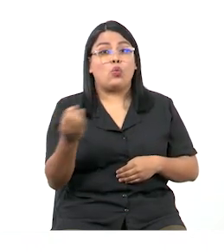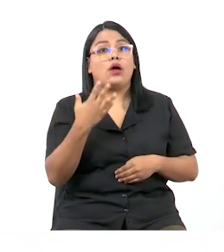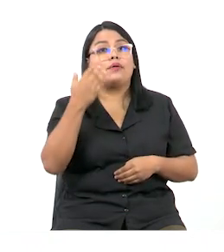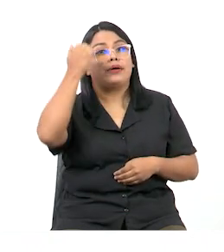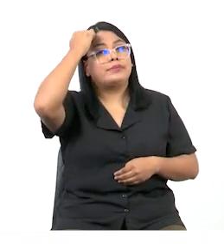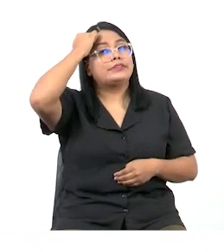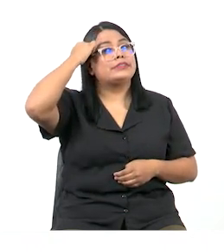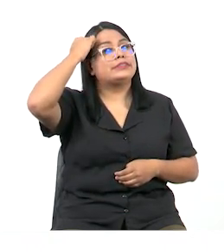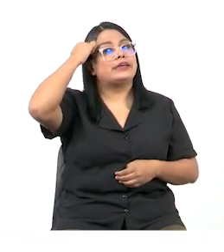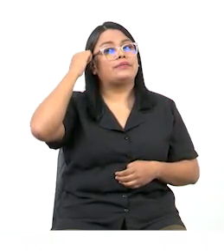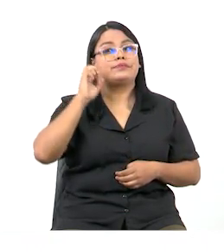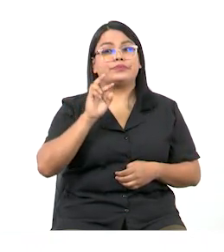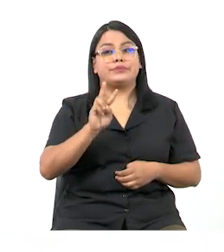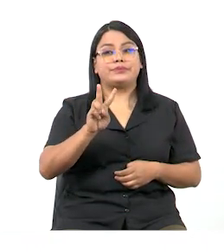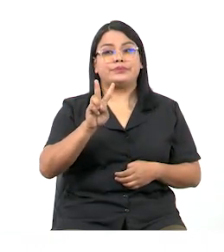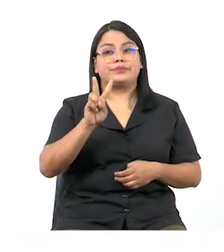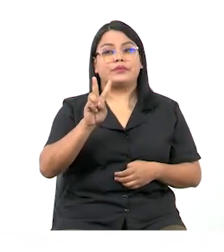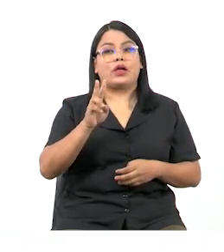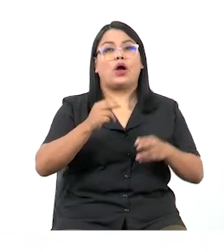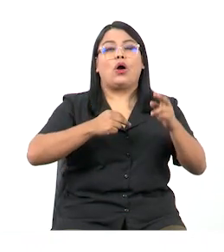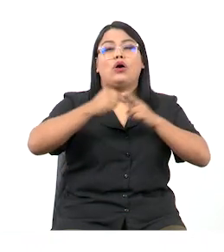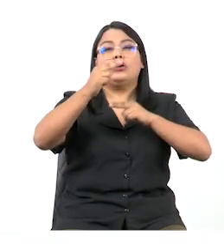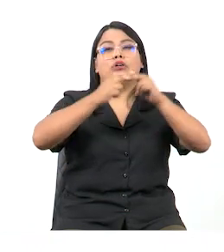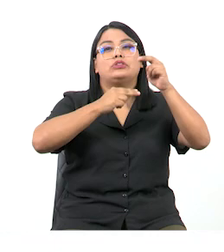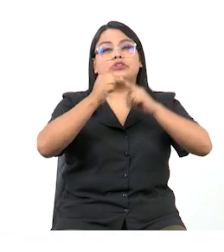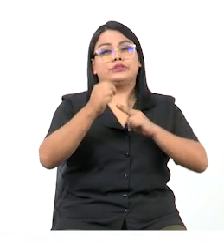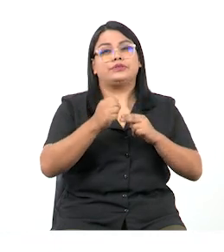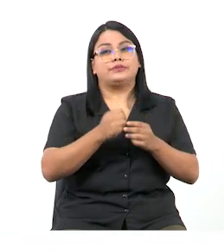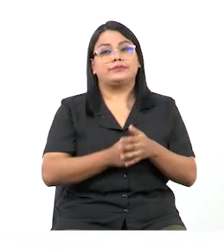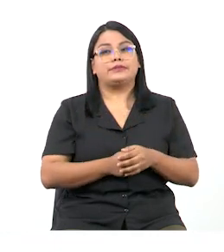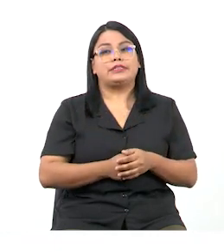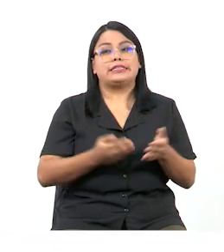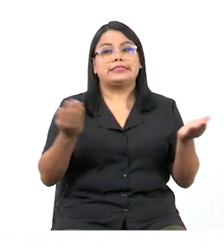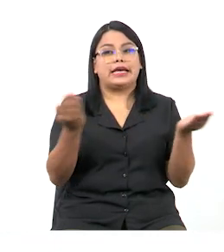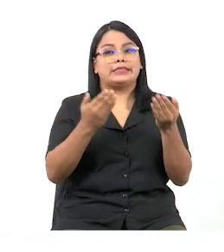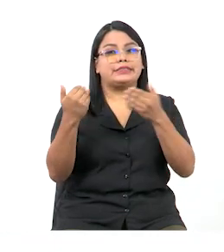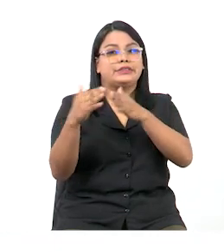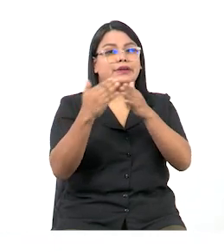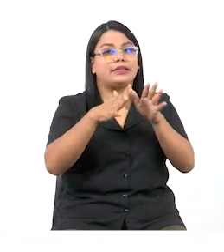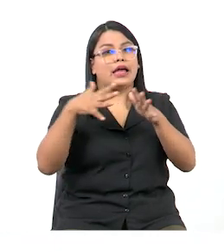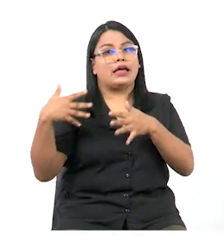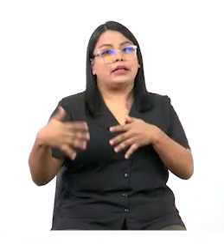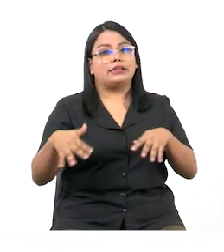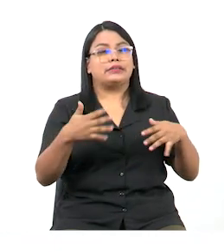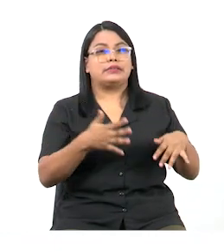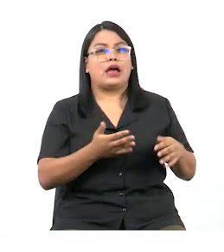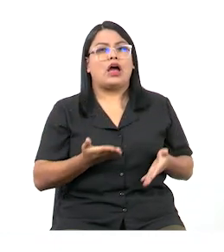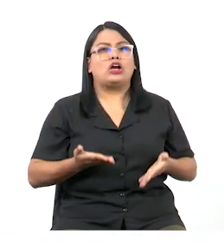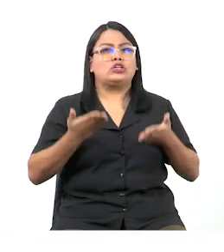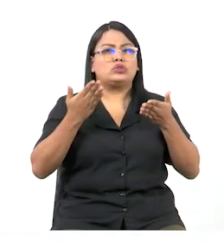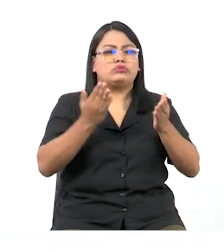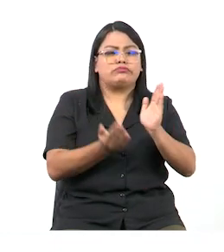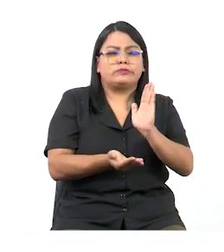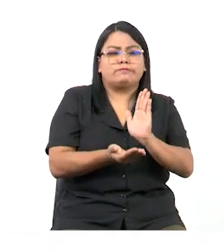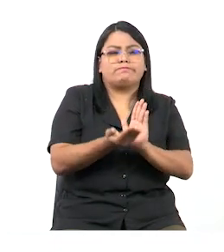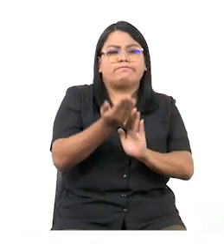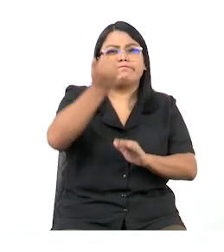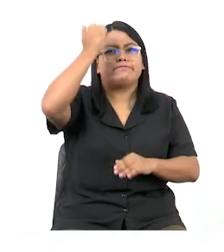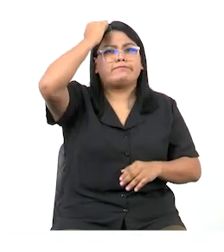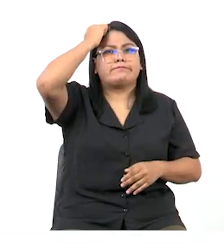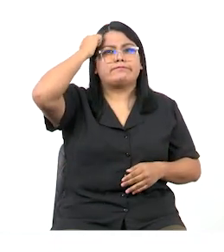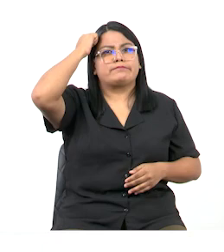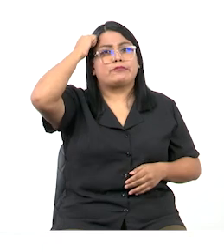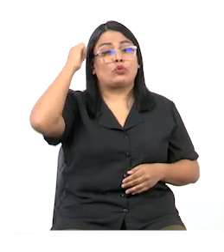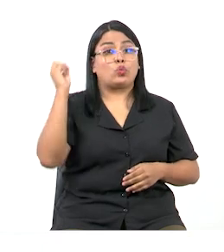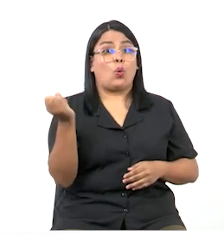está aprendiendo. 2. Construcción. Se ejecutan diversas actividades que ayudarán en el desarrollo